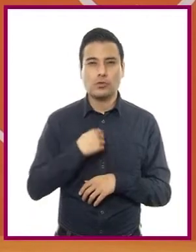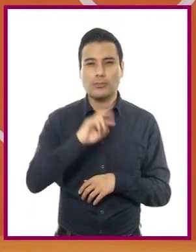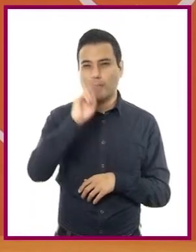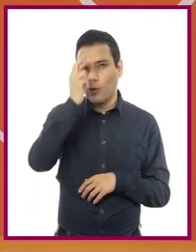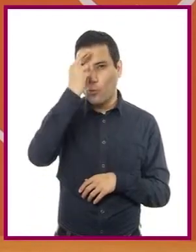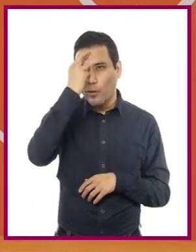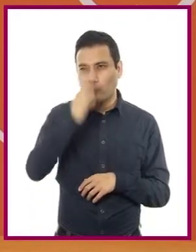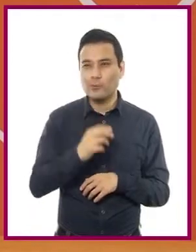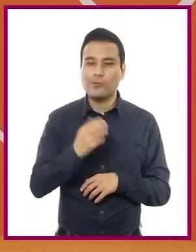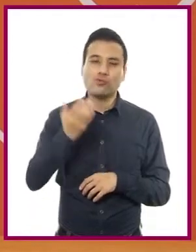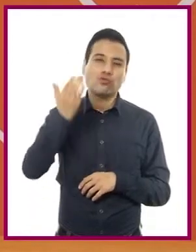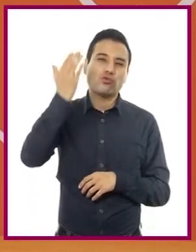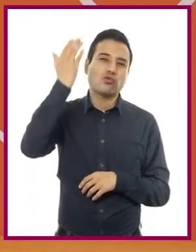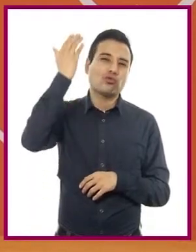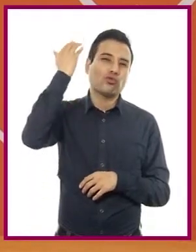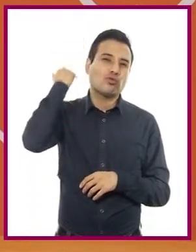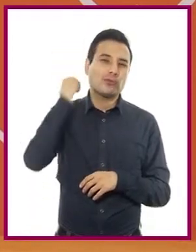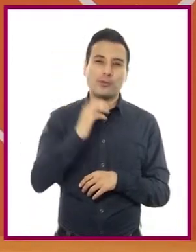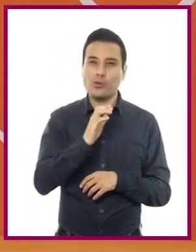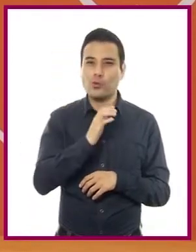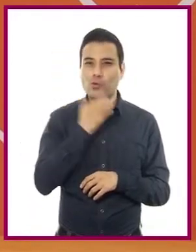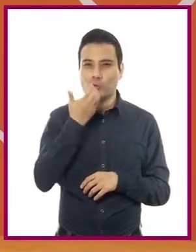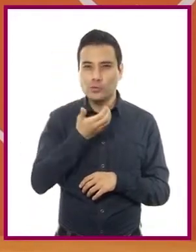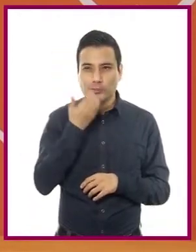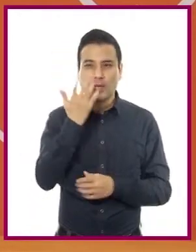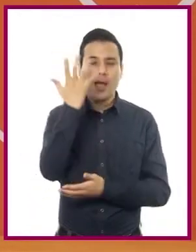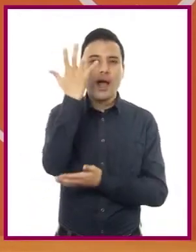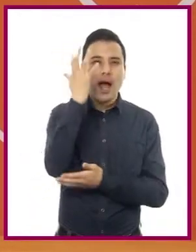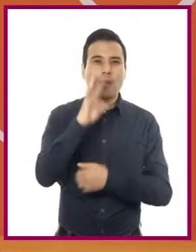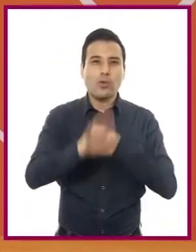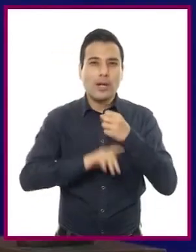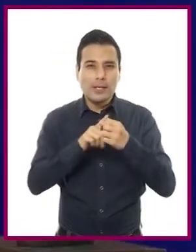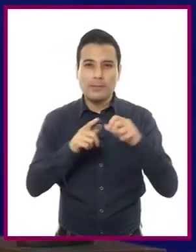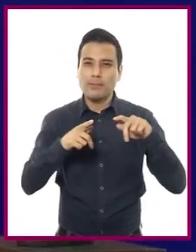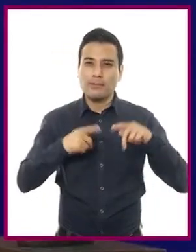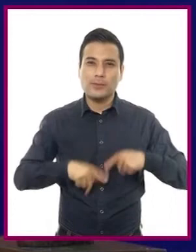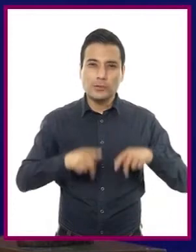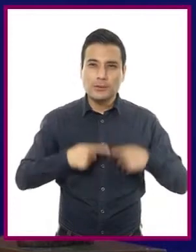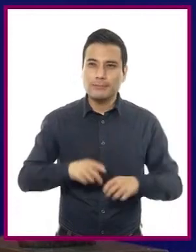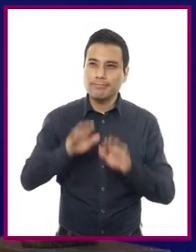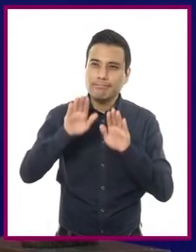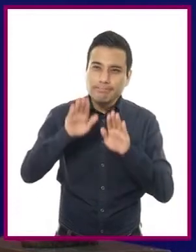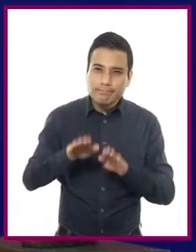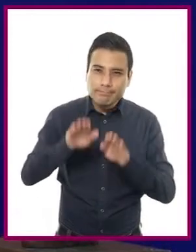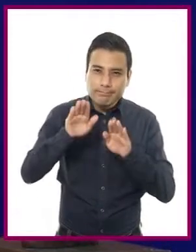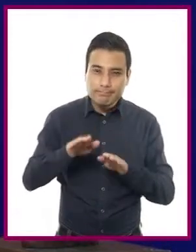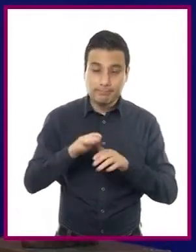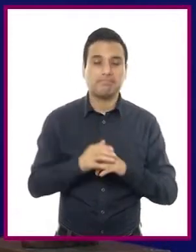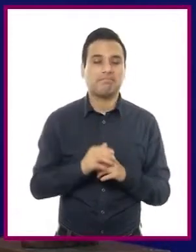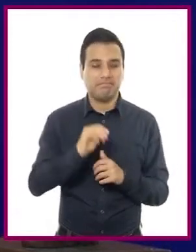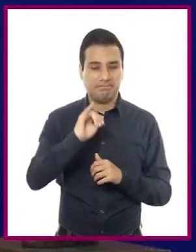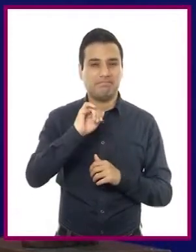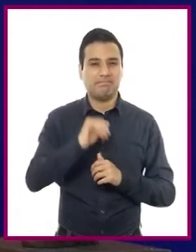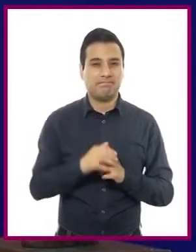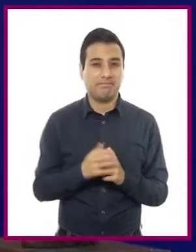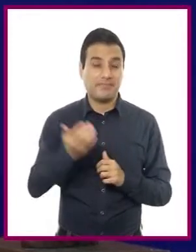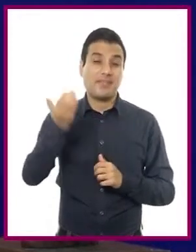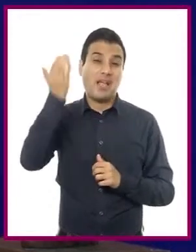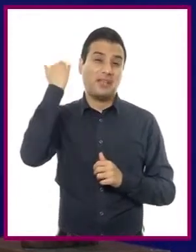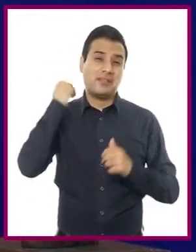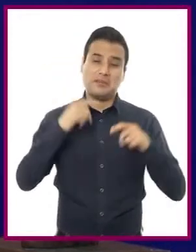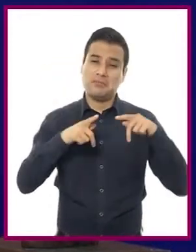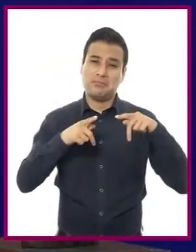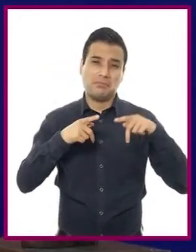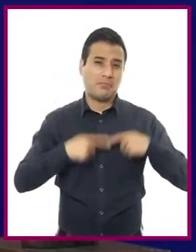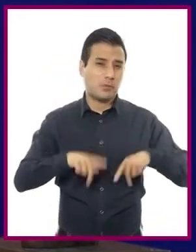que en épocas remotas se veneraba a la naturaleza. Así es, Enrique. Anteriormente, nuestros